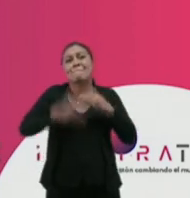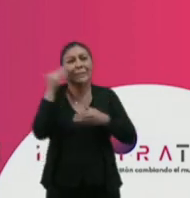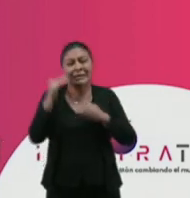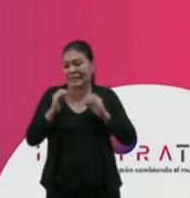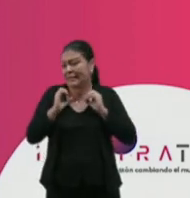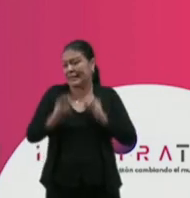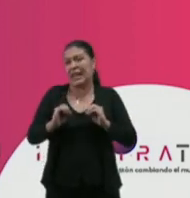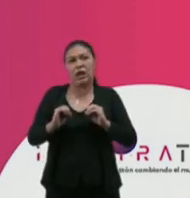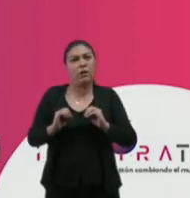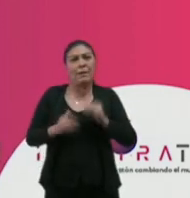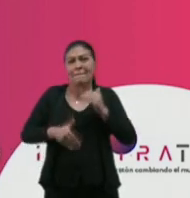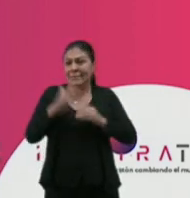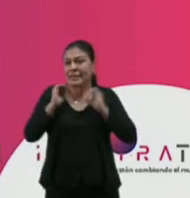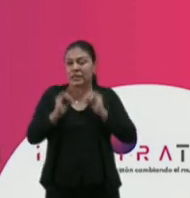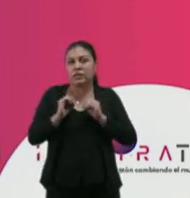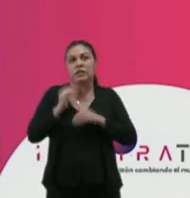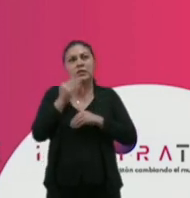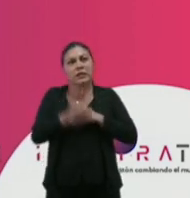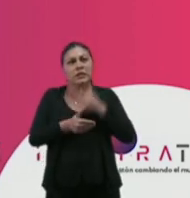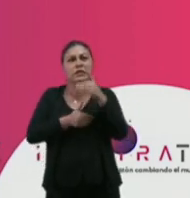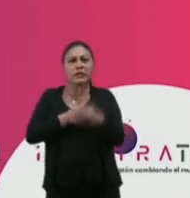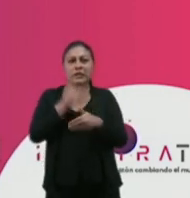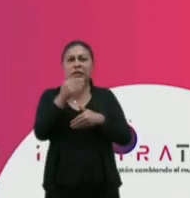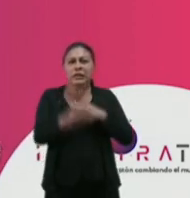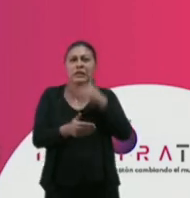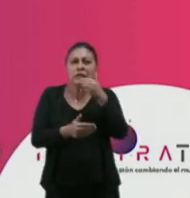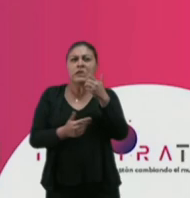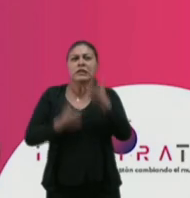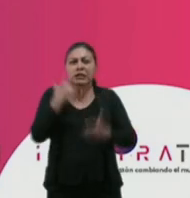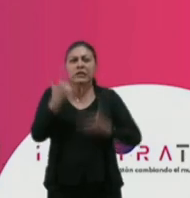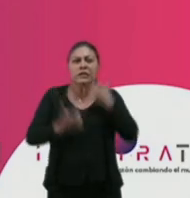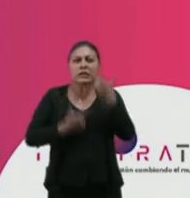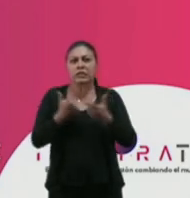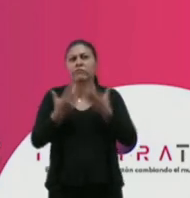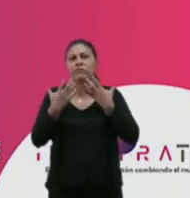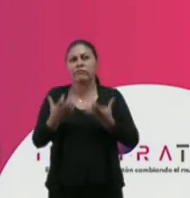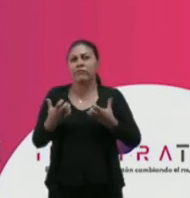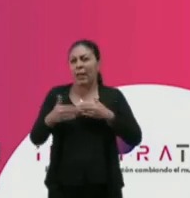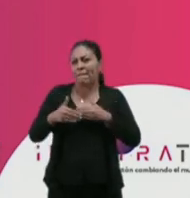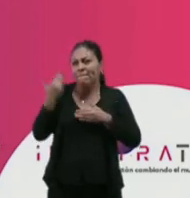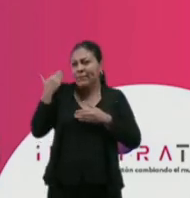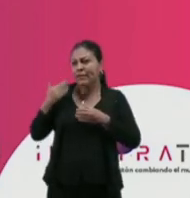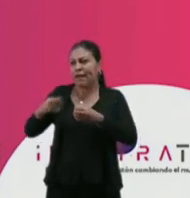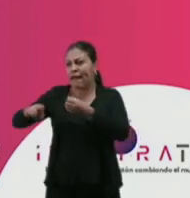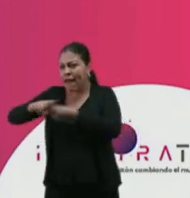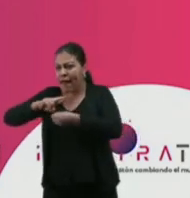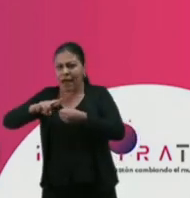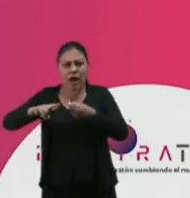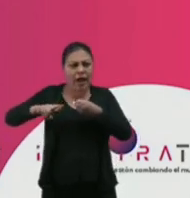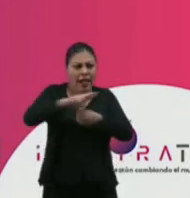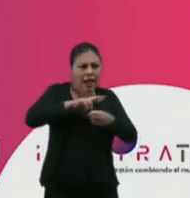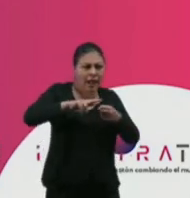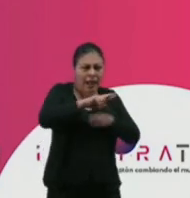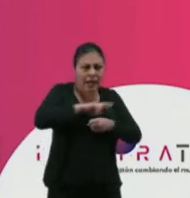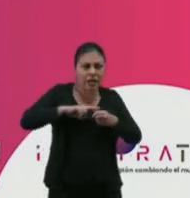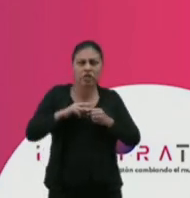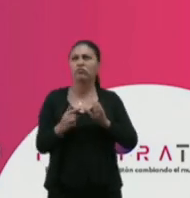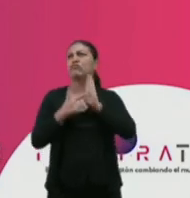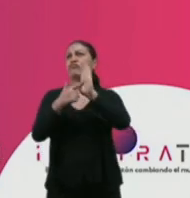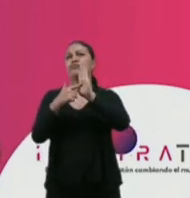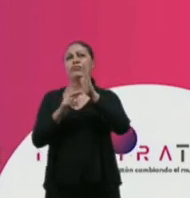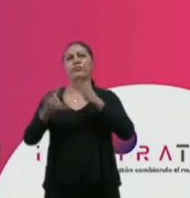deberían de pensar a manera regional, que quiero ser el líder de este espacio en Latinoamérica o que quiero ser el líder